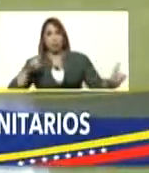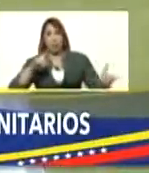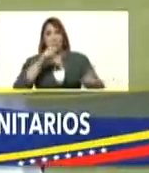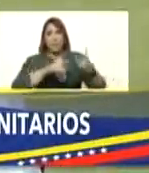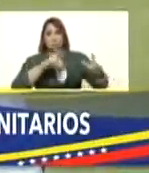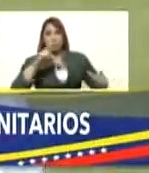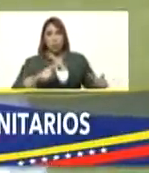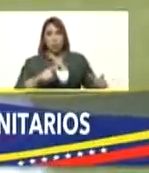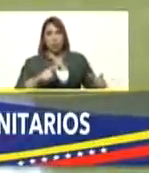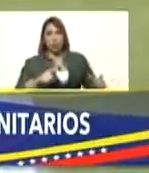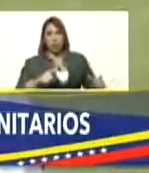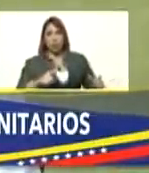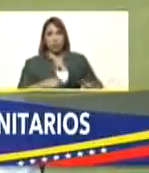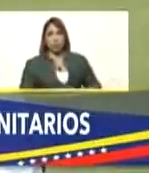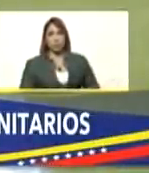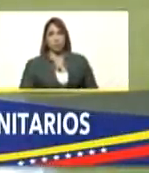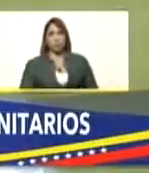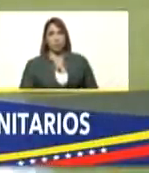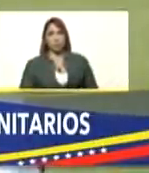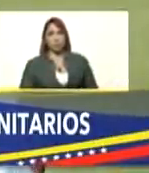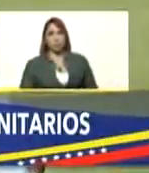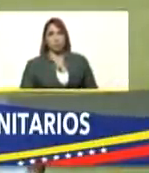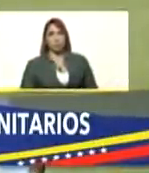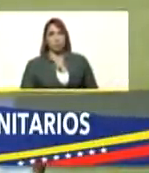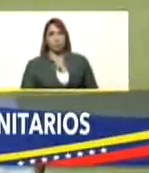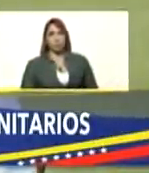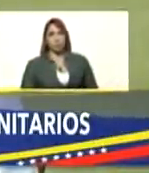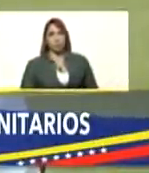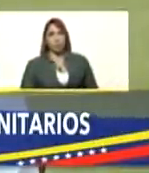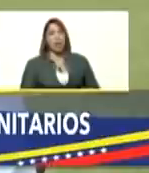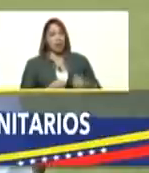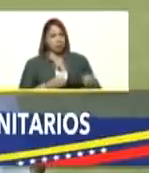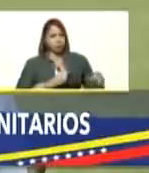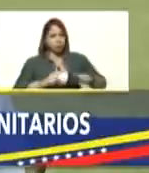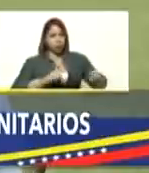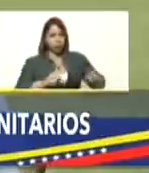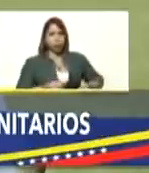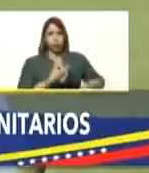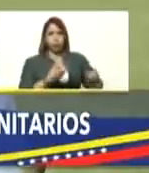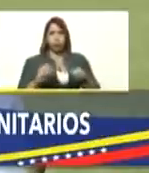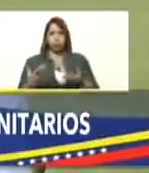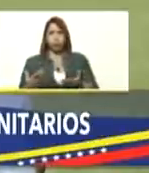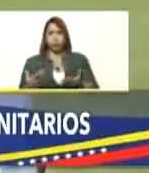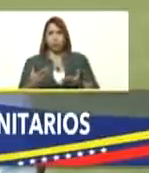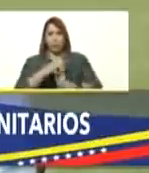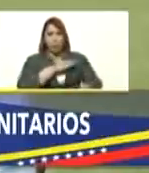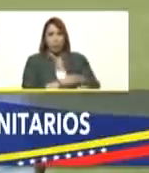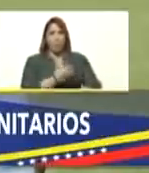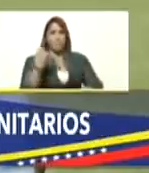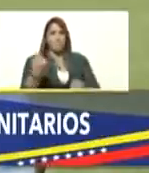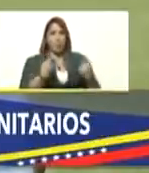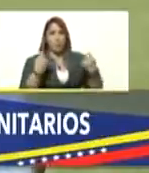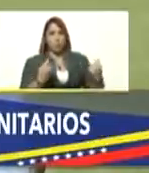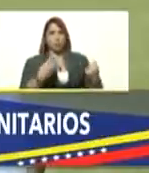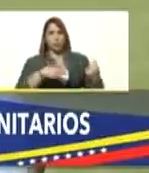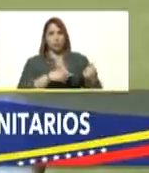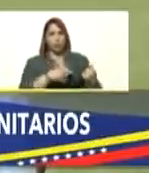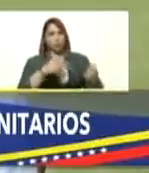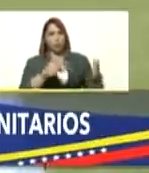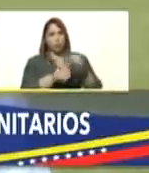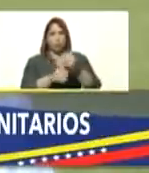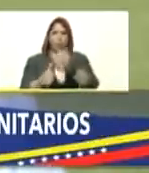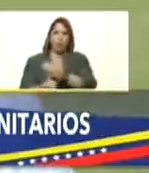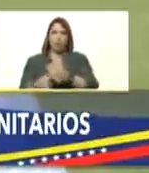y desconcentrarla en el territorio y subordinarla al poder popular. Ahí nos encontramos varias dificultades.